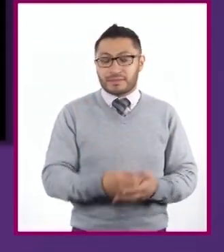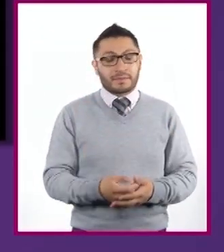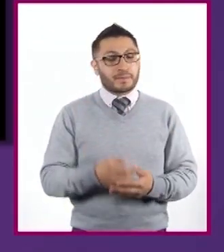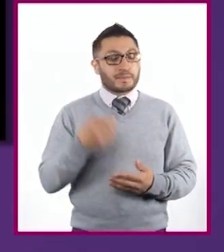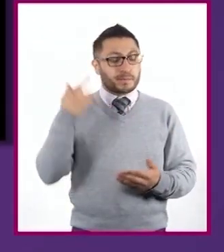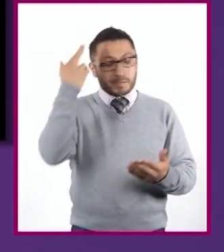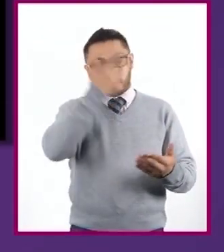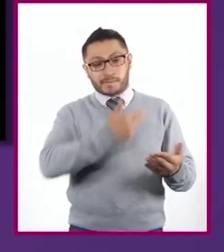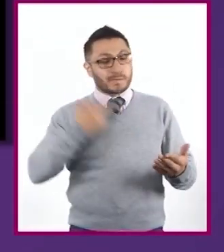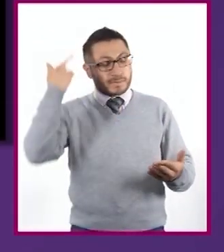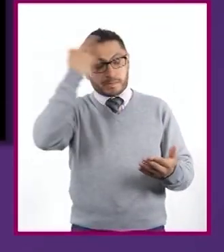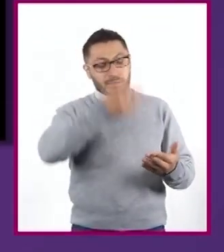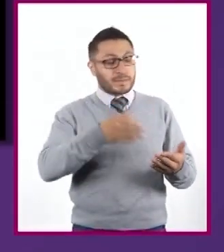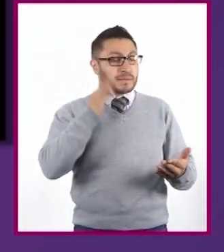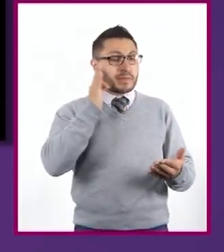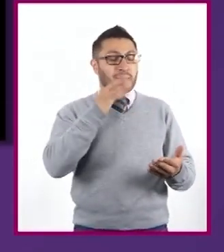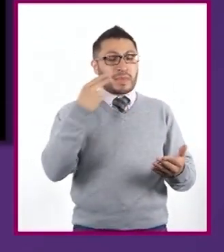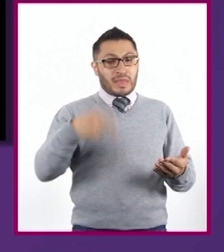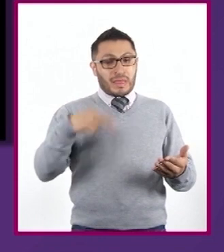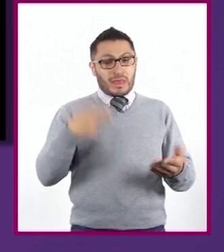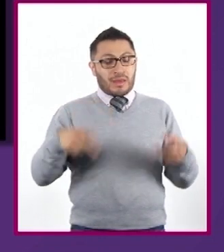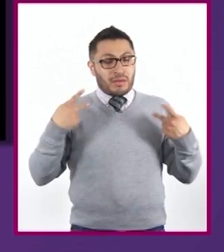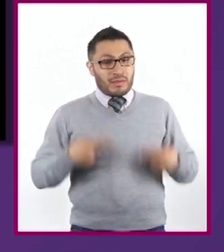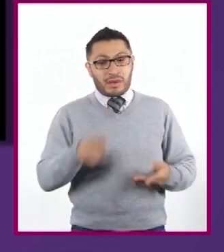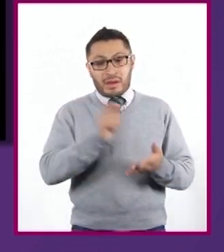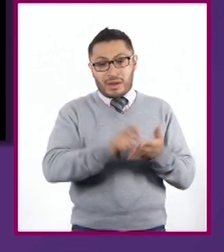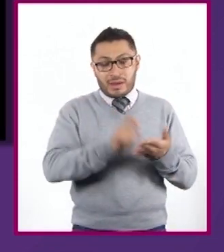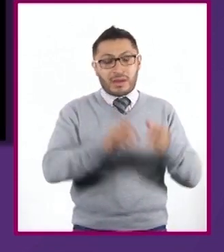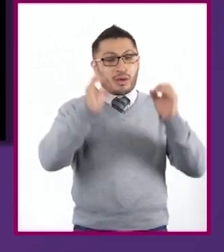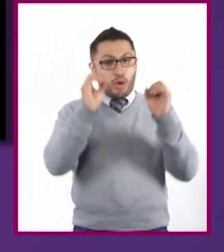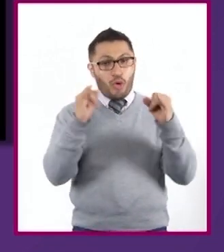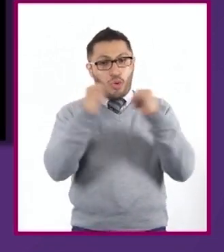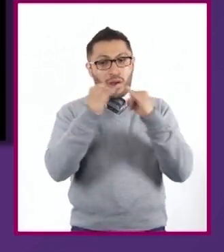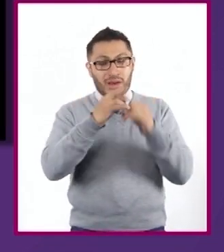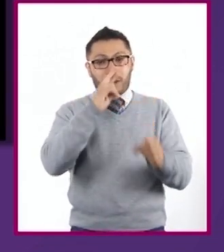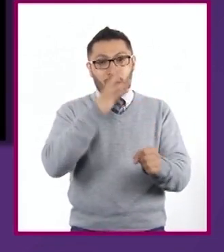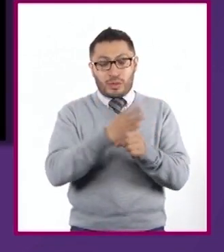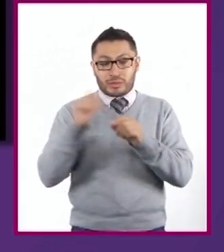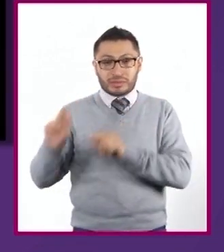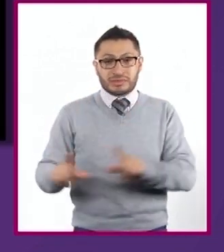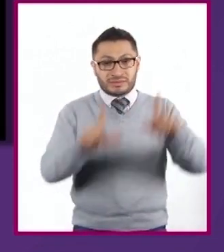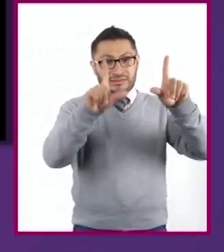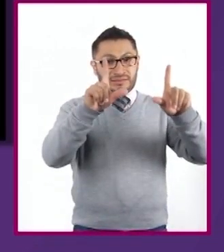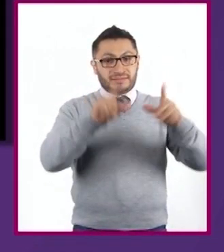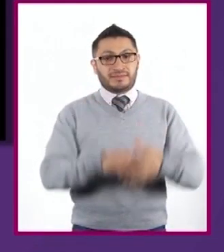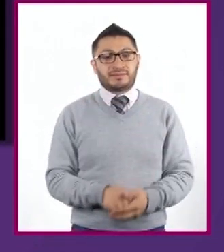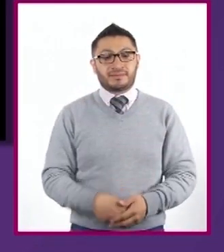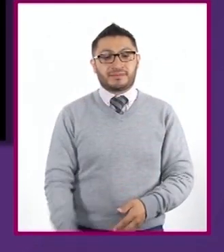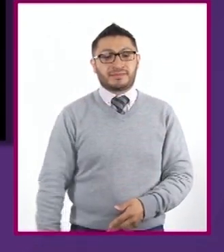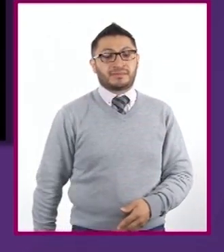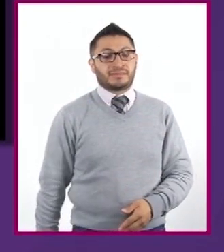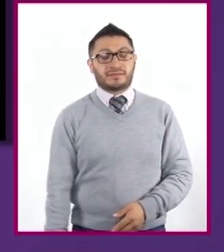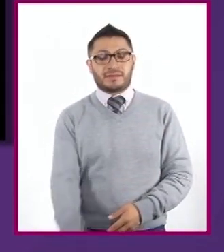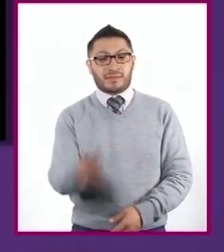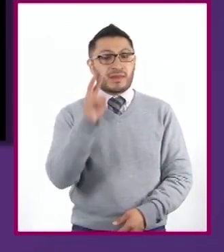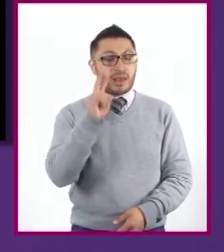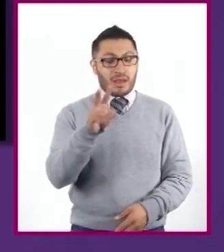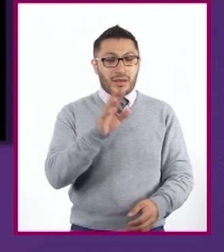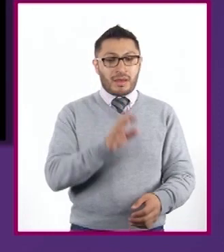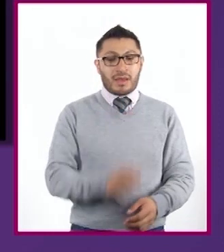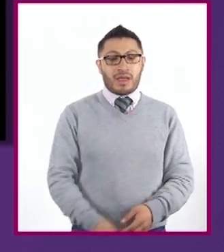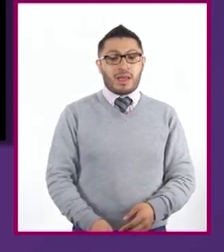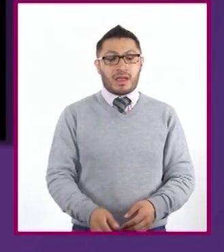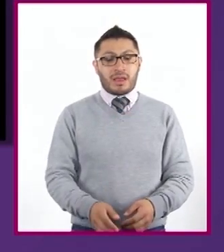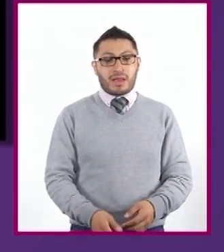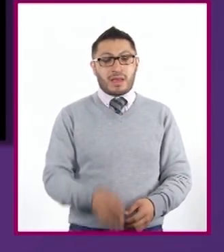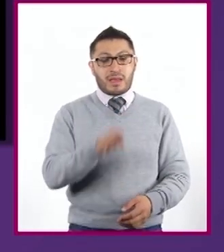Examinar que esté presente el nombre del autor o de la institución responsable de la publicación. Ver la bibliografía que